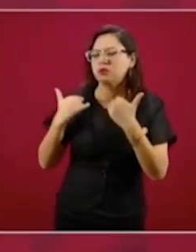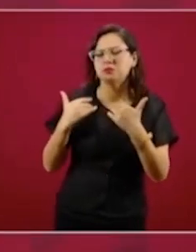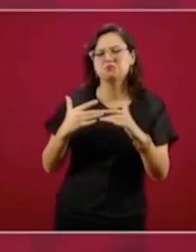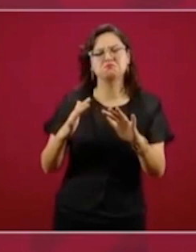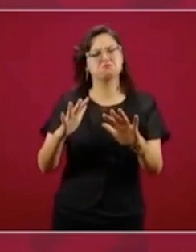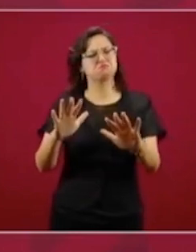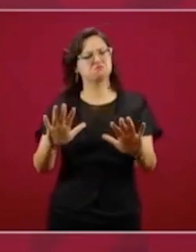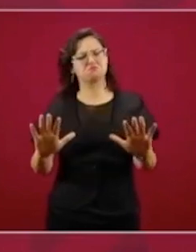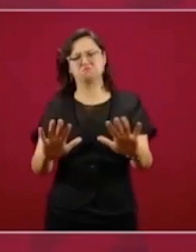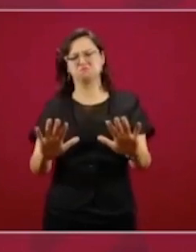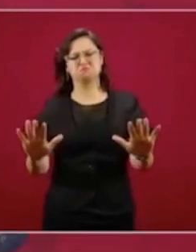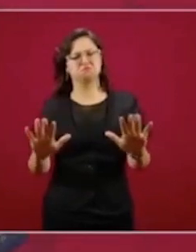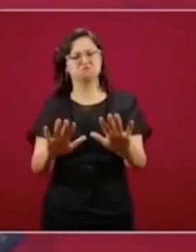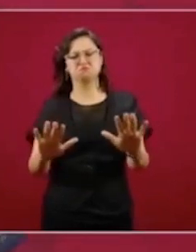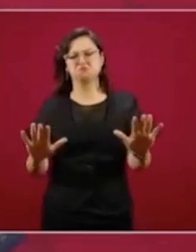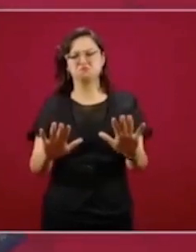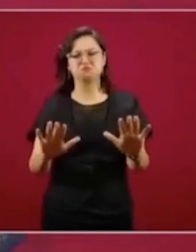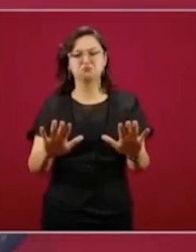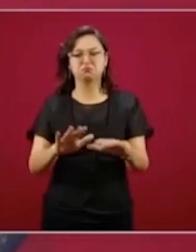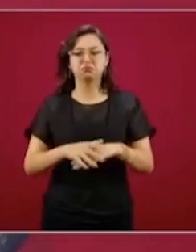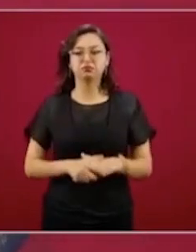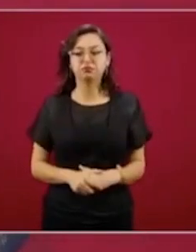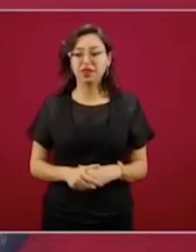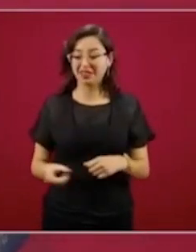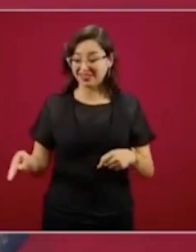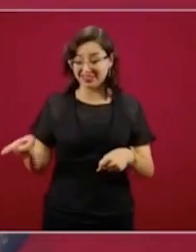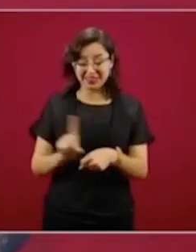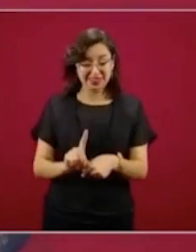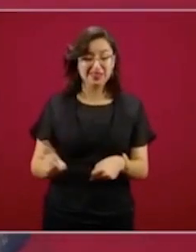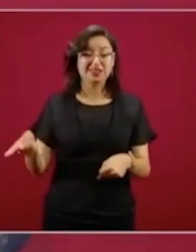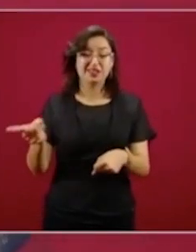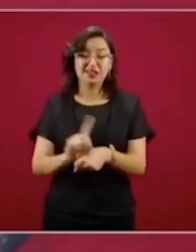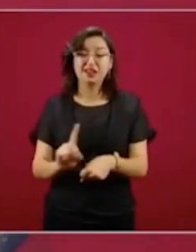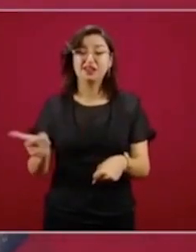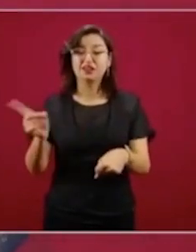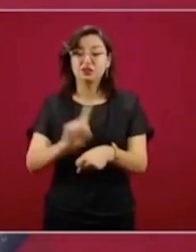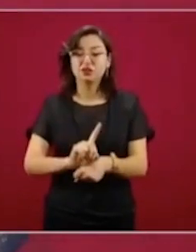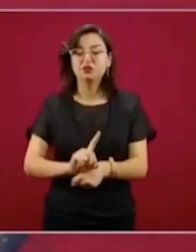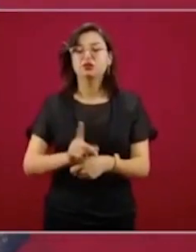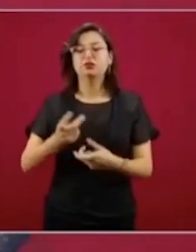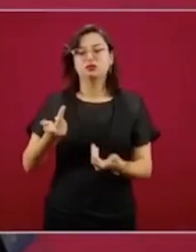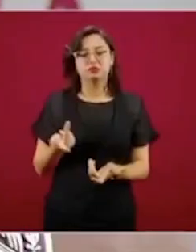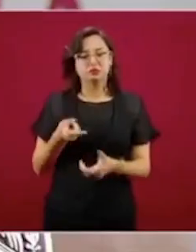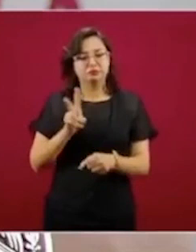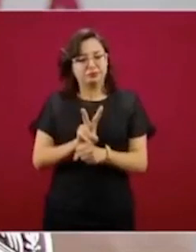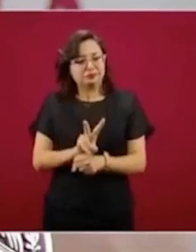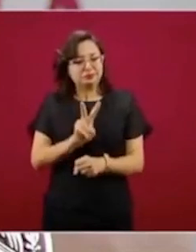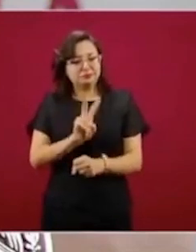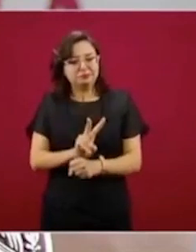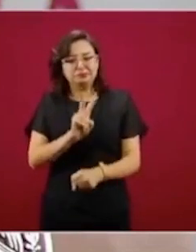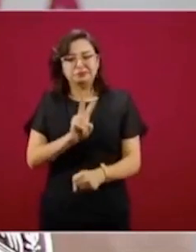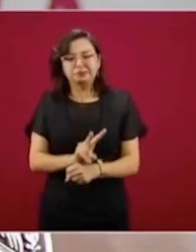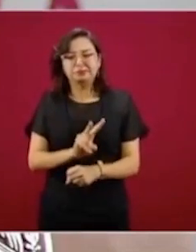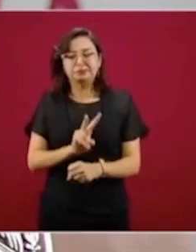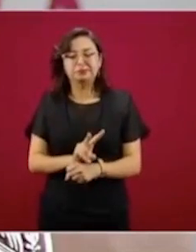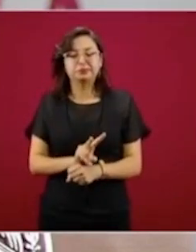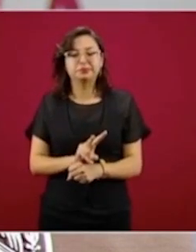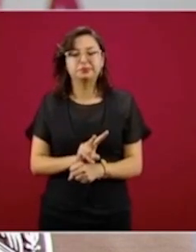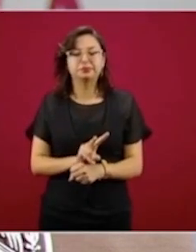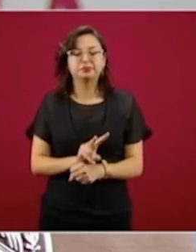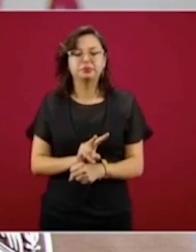los enfermos. Todos los días estamos viendo también